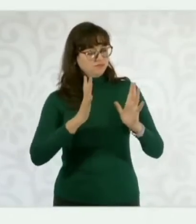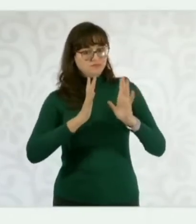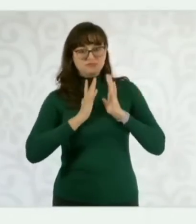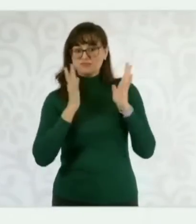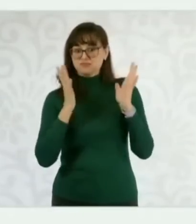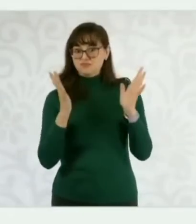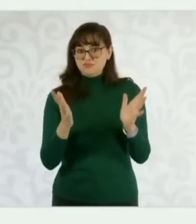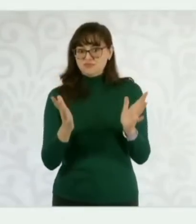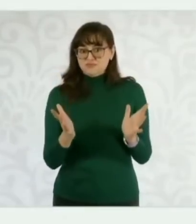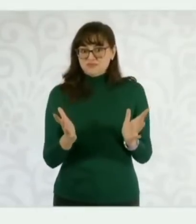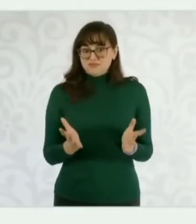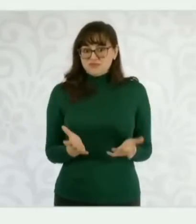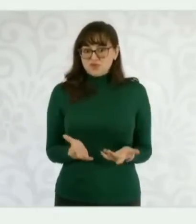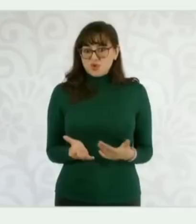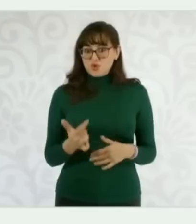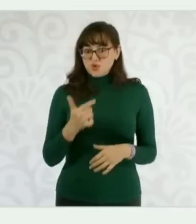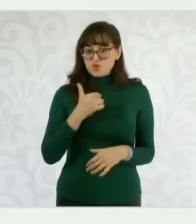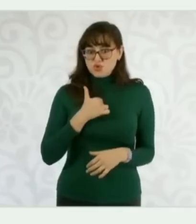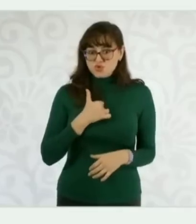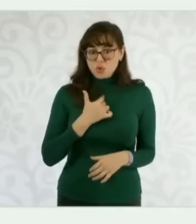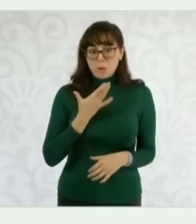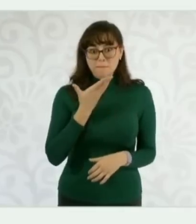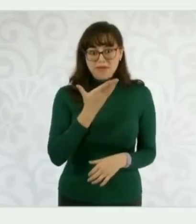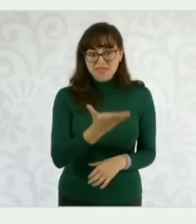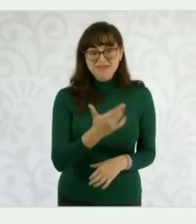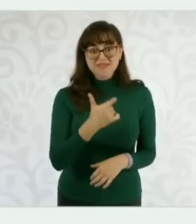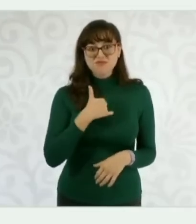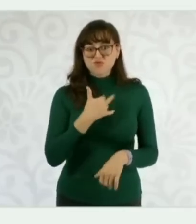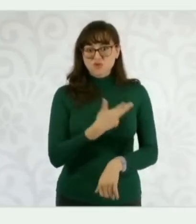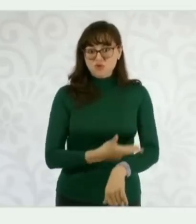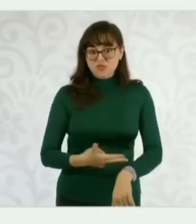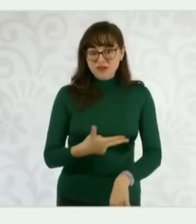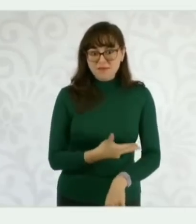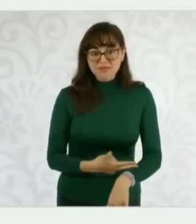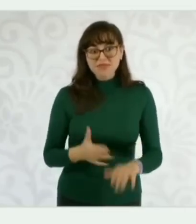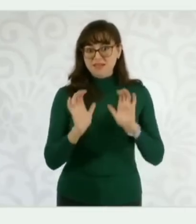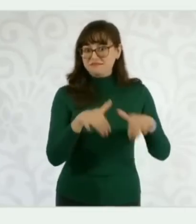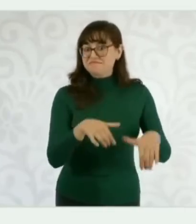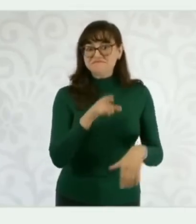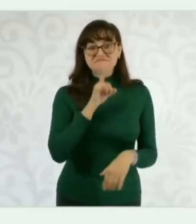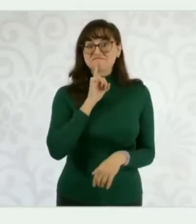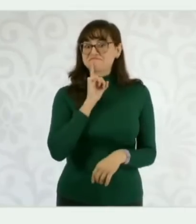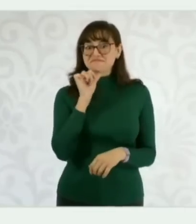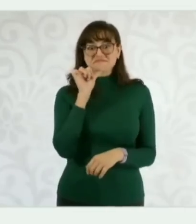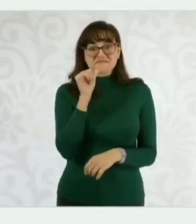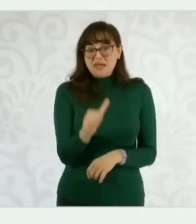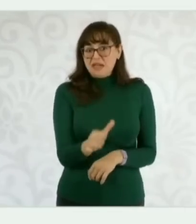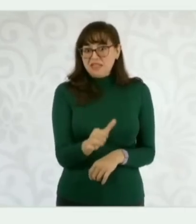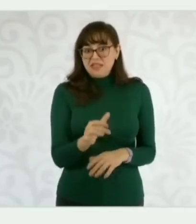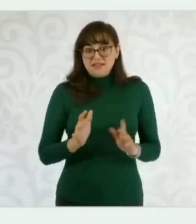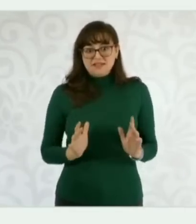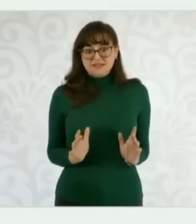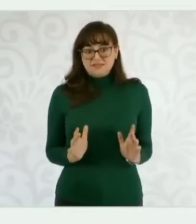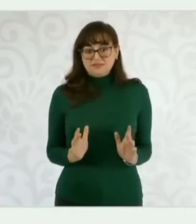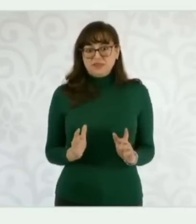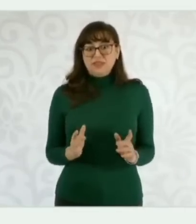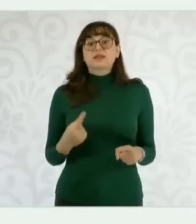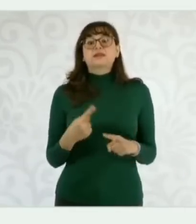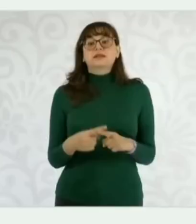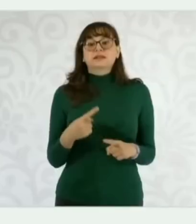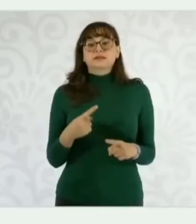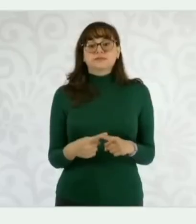es que nosotros hayamos gestionado el premio, es una fundación de la